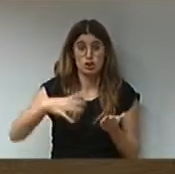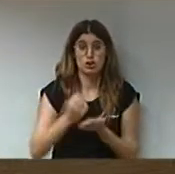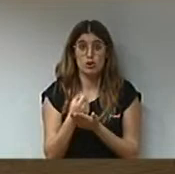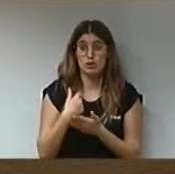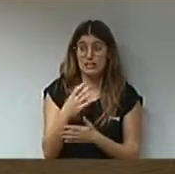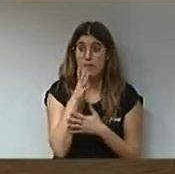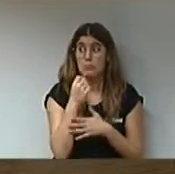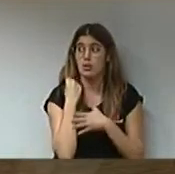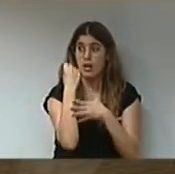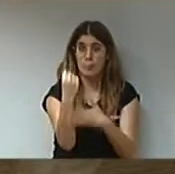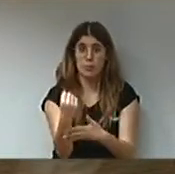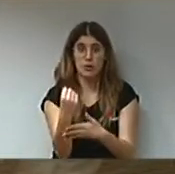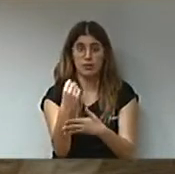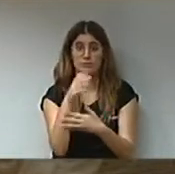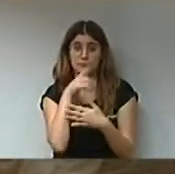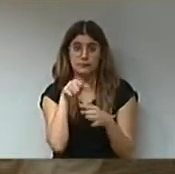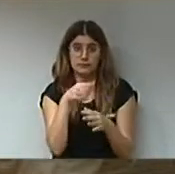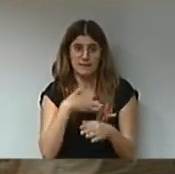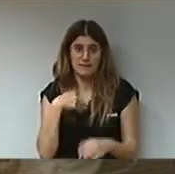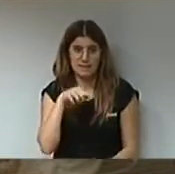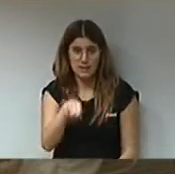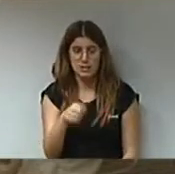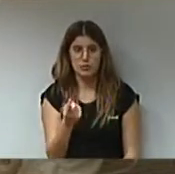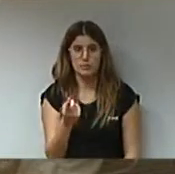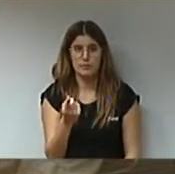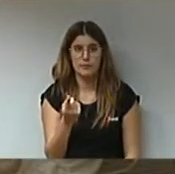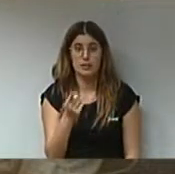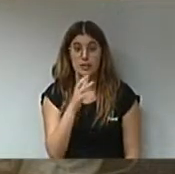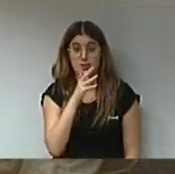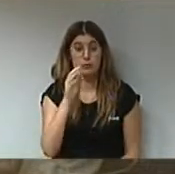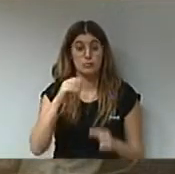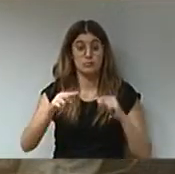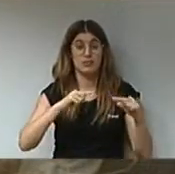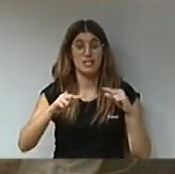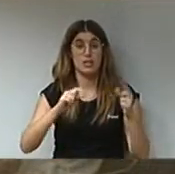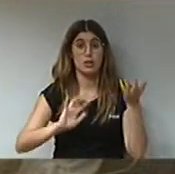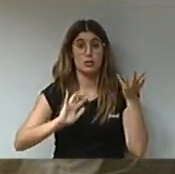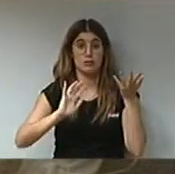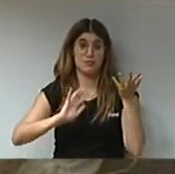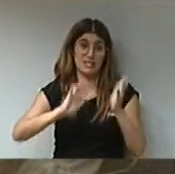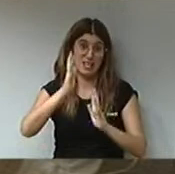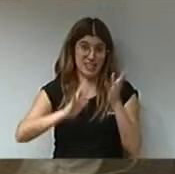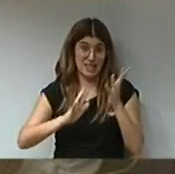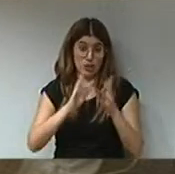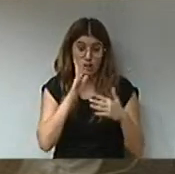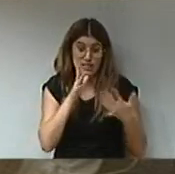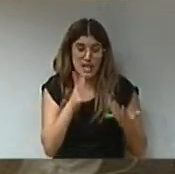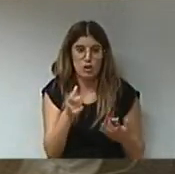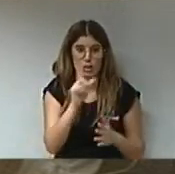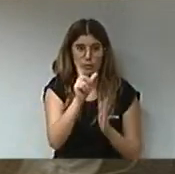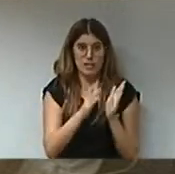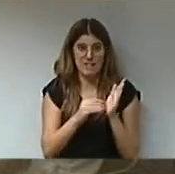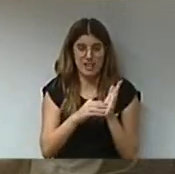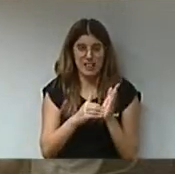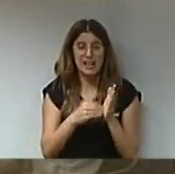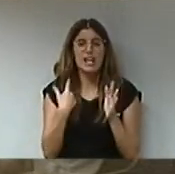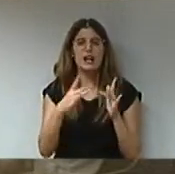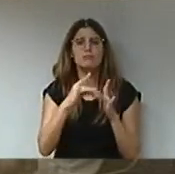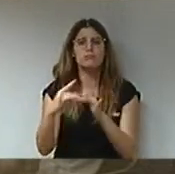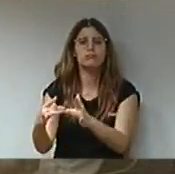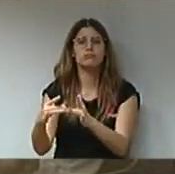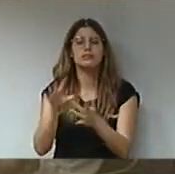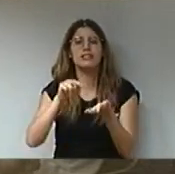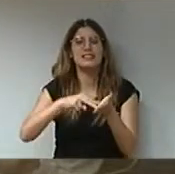para apoyar, que es de lo que se trata. Y en la dirección de incendios en la Comunidad Valenciana hoy, no sé, en otro tiempo, está dirigida